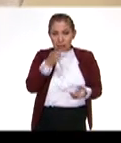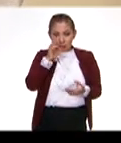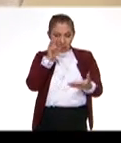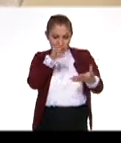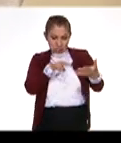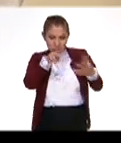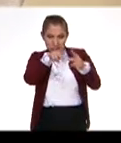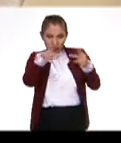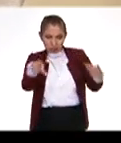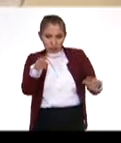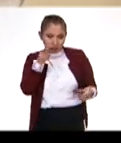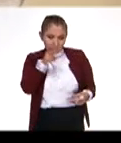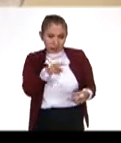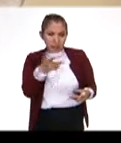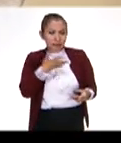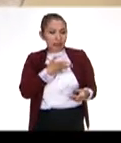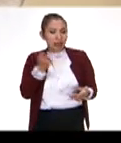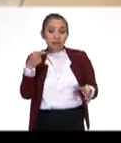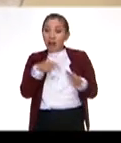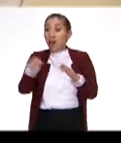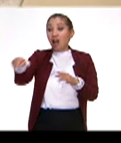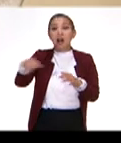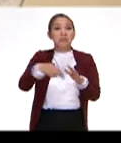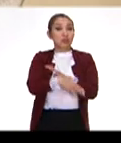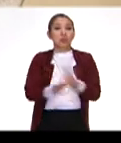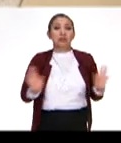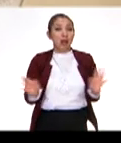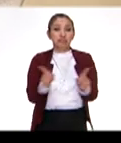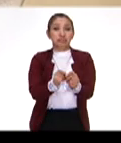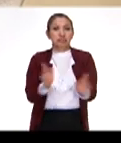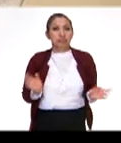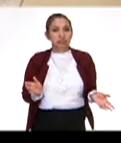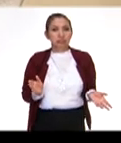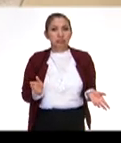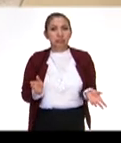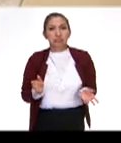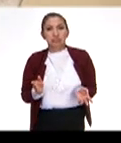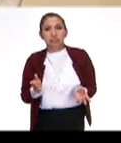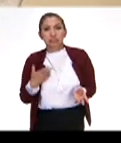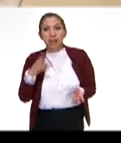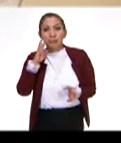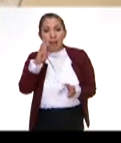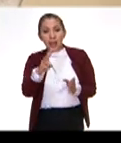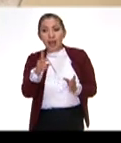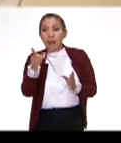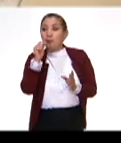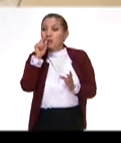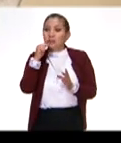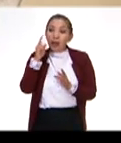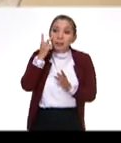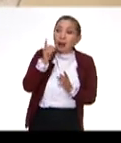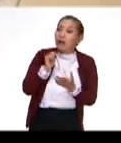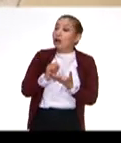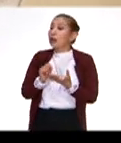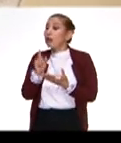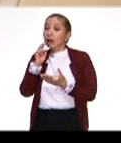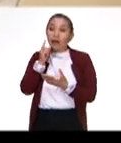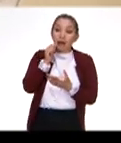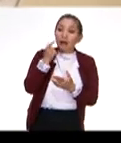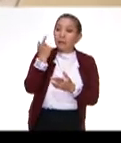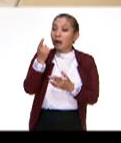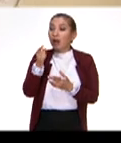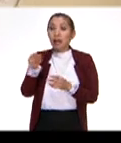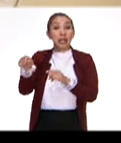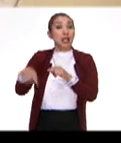leo diariamente, ya tienen esa sentencia, ¿no? Y esa nota se retoma de un parte policial, escrita de manera